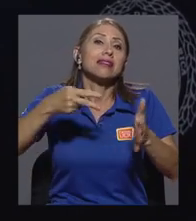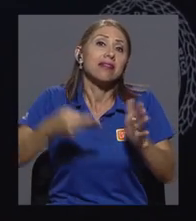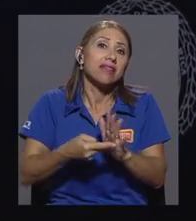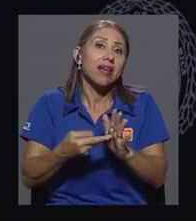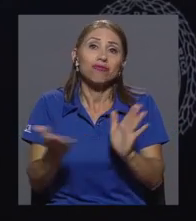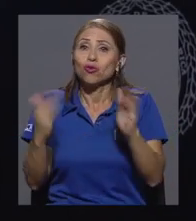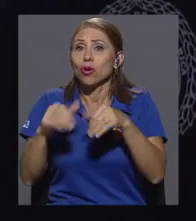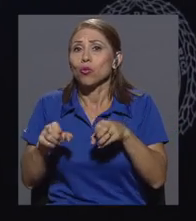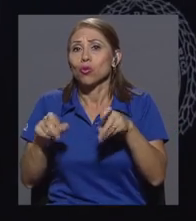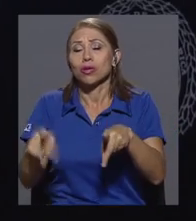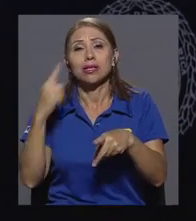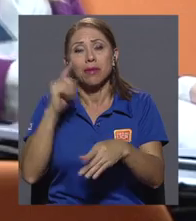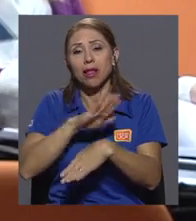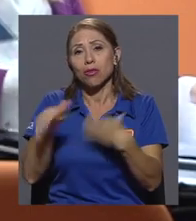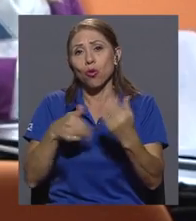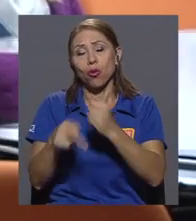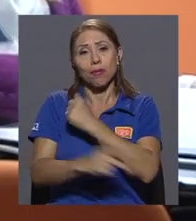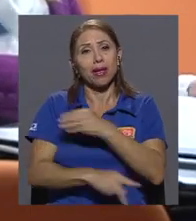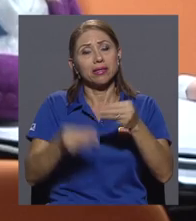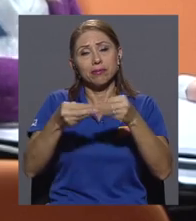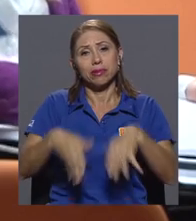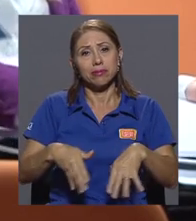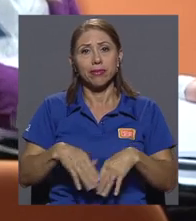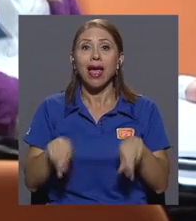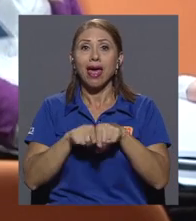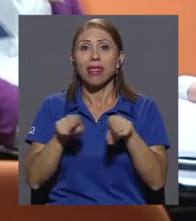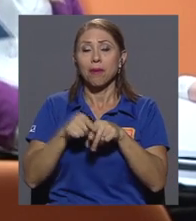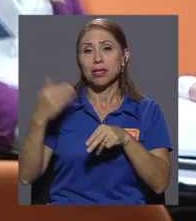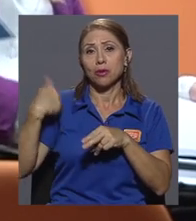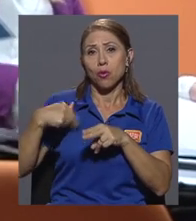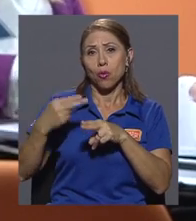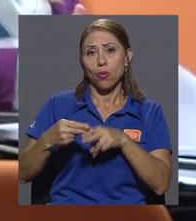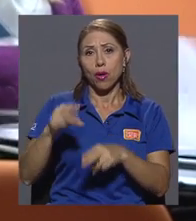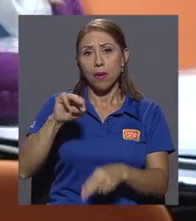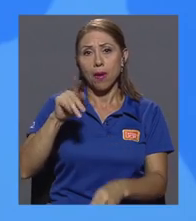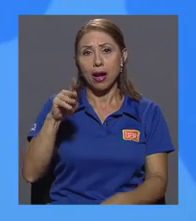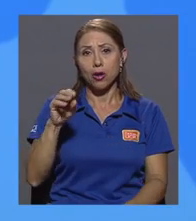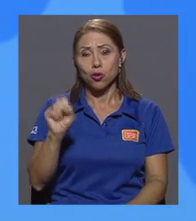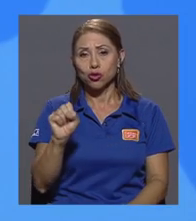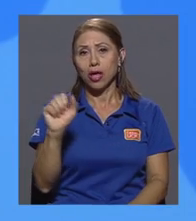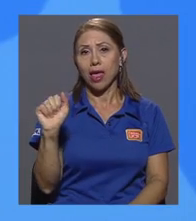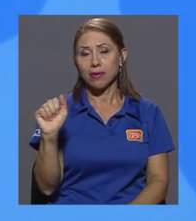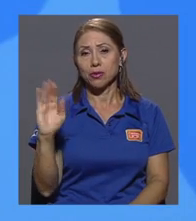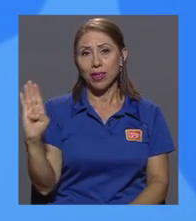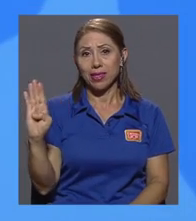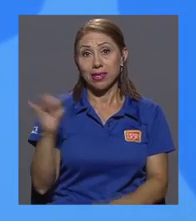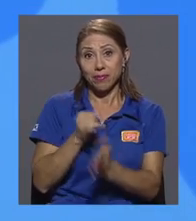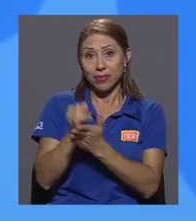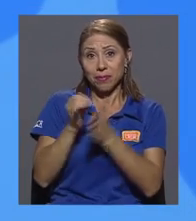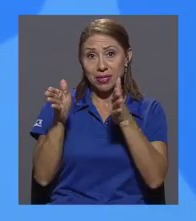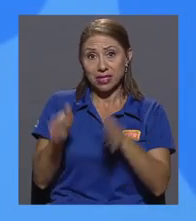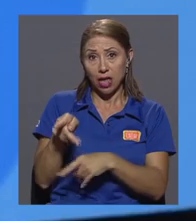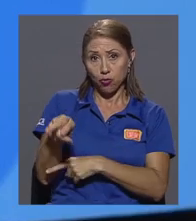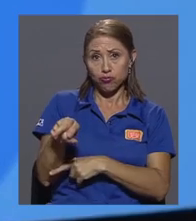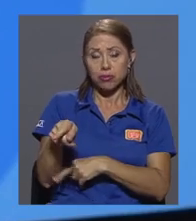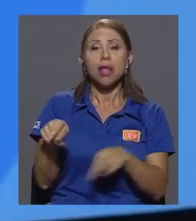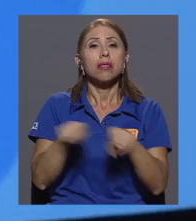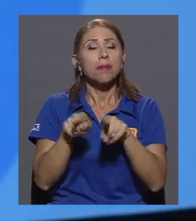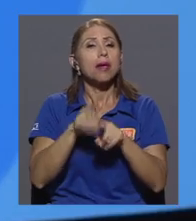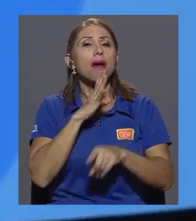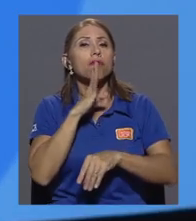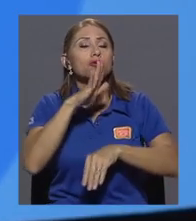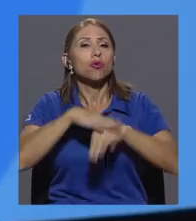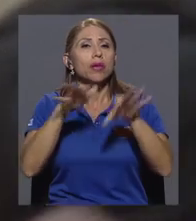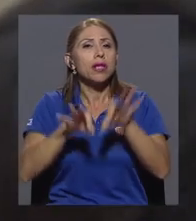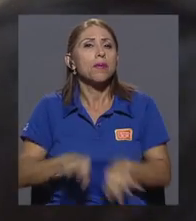perdidas por todo el país además marcos adamson badilla investigador de este instituto destacó la importancia de generar